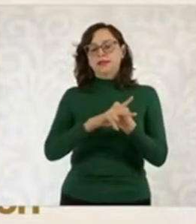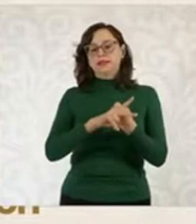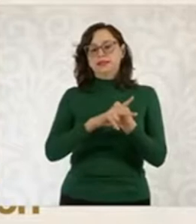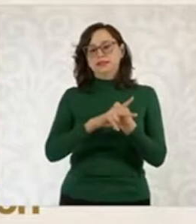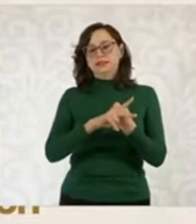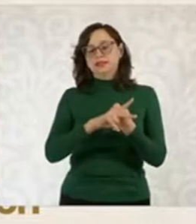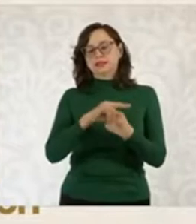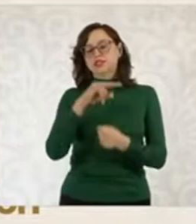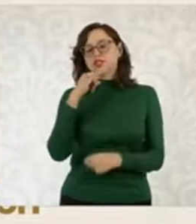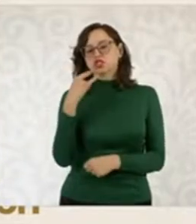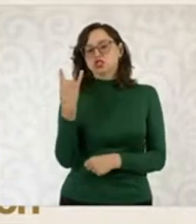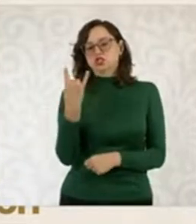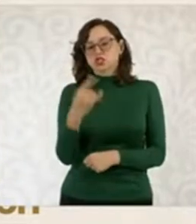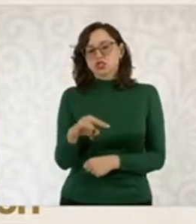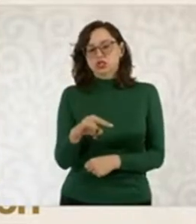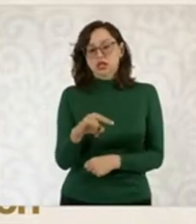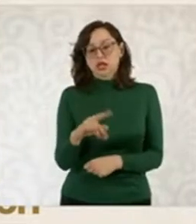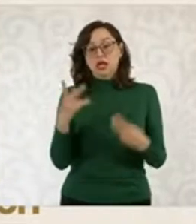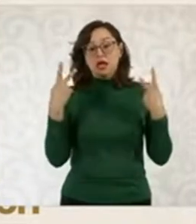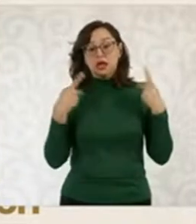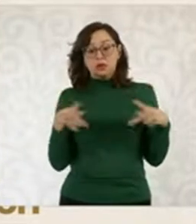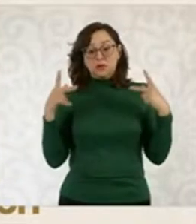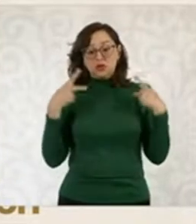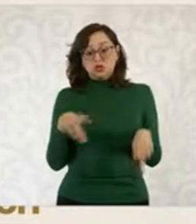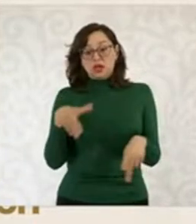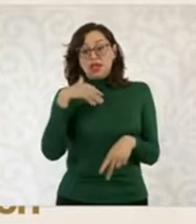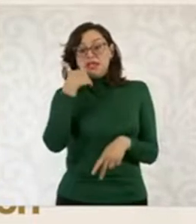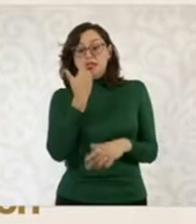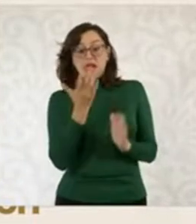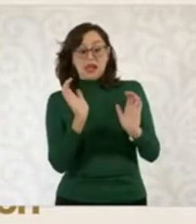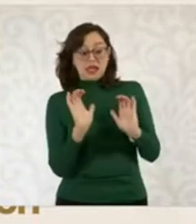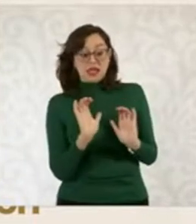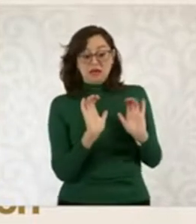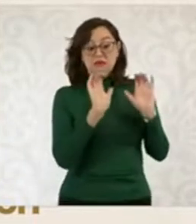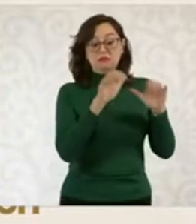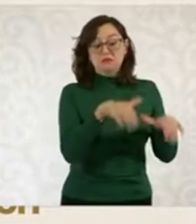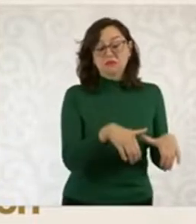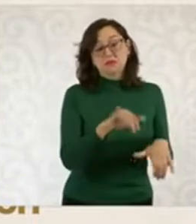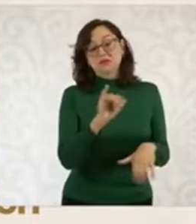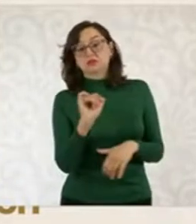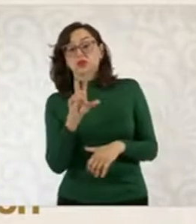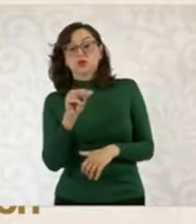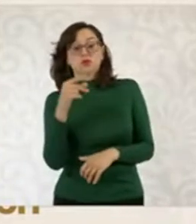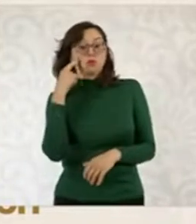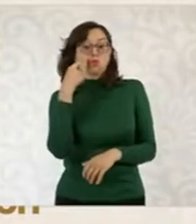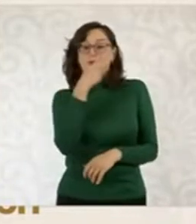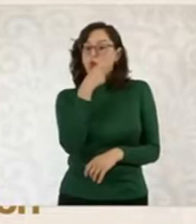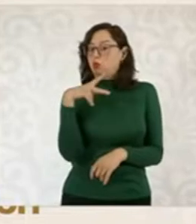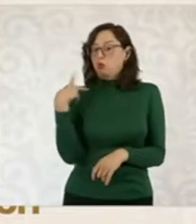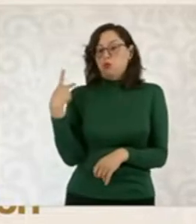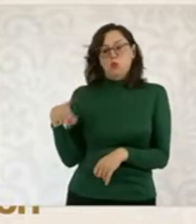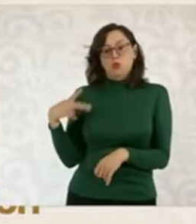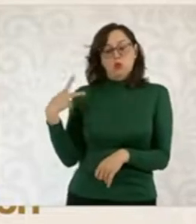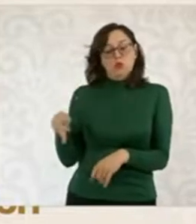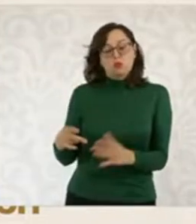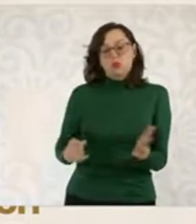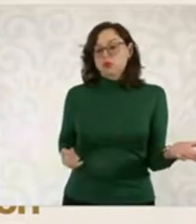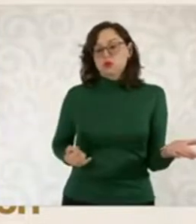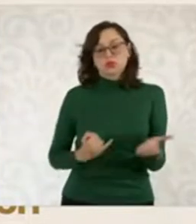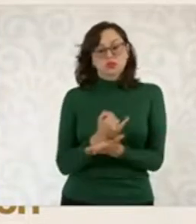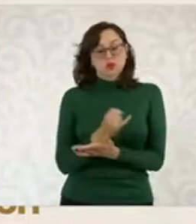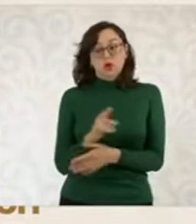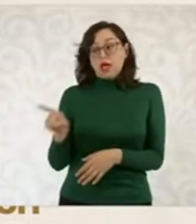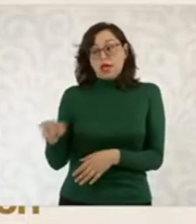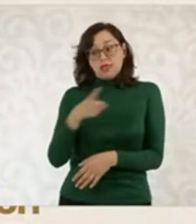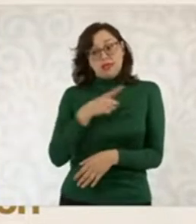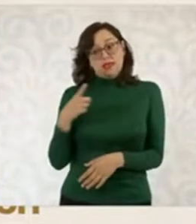es voluntario para el trabajador asegurarse a su propia seguridad social, y